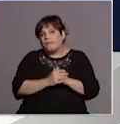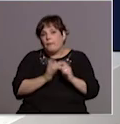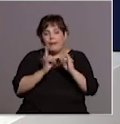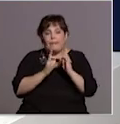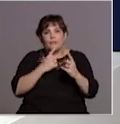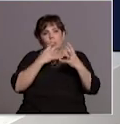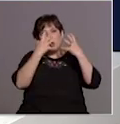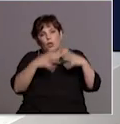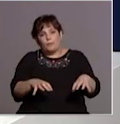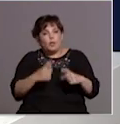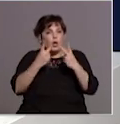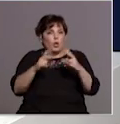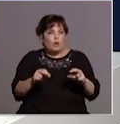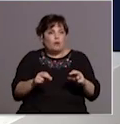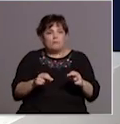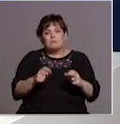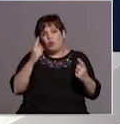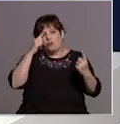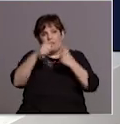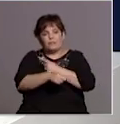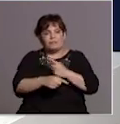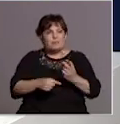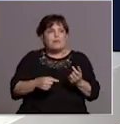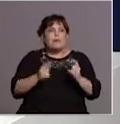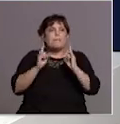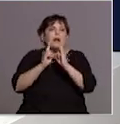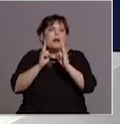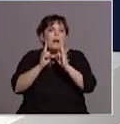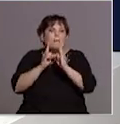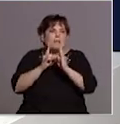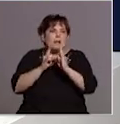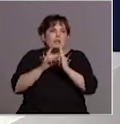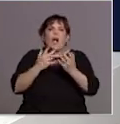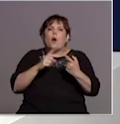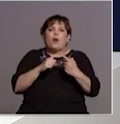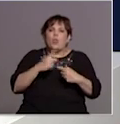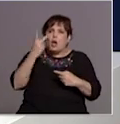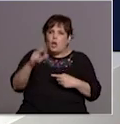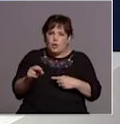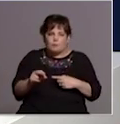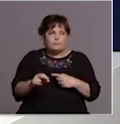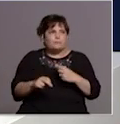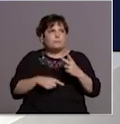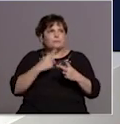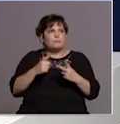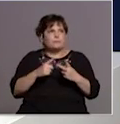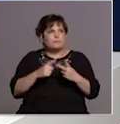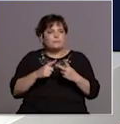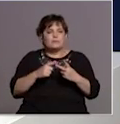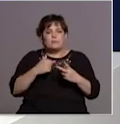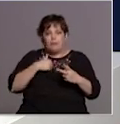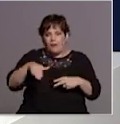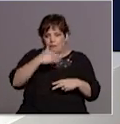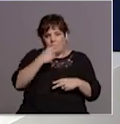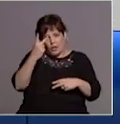parlamento bueno es una contradicción claro el parlamento le votó en contra del acuerdo lo que votó en contra fue de la salida de